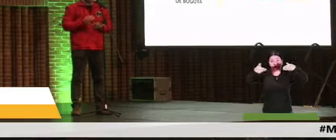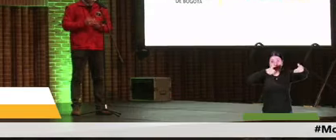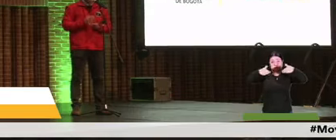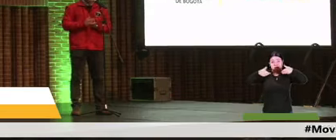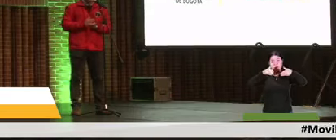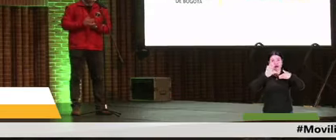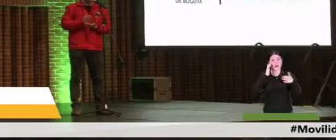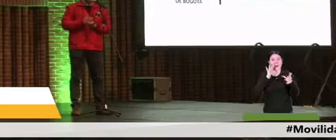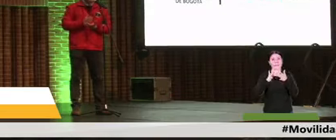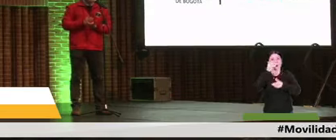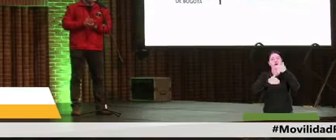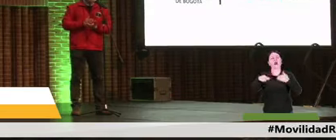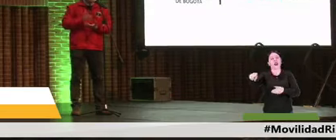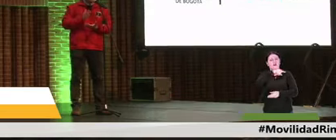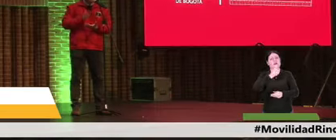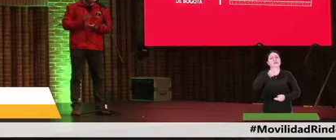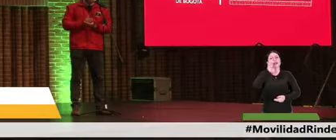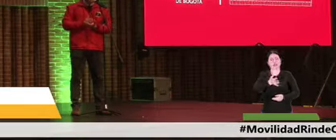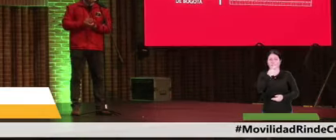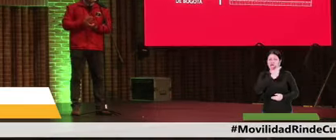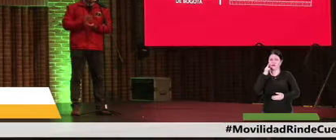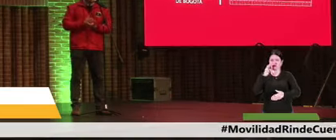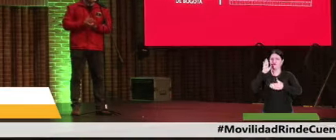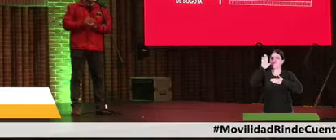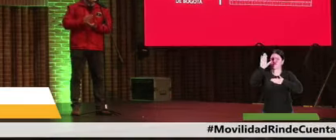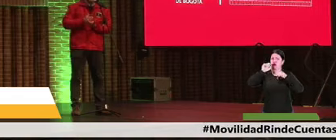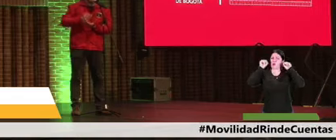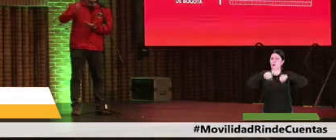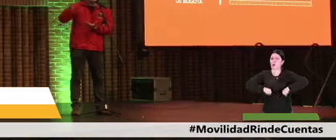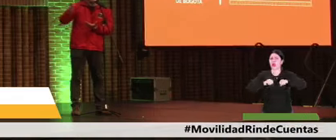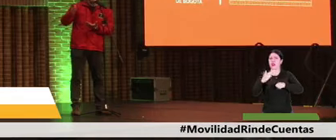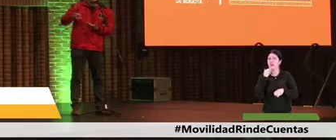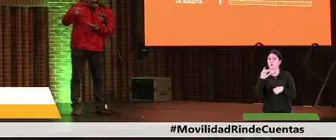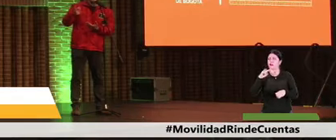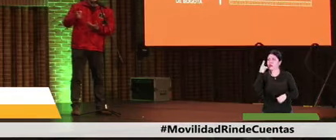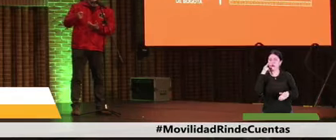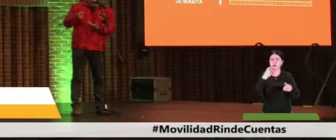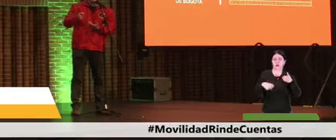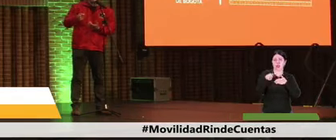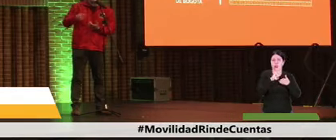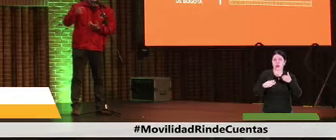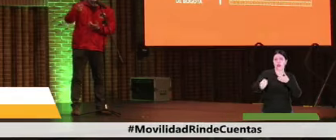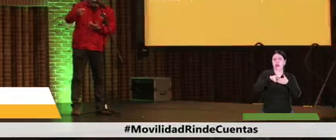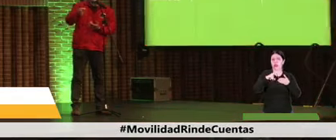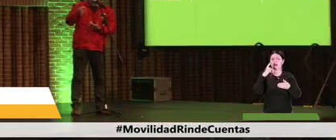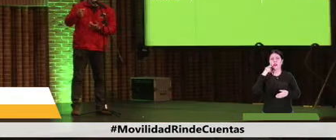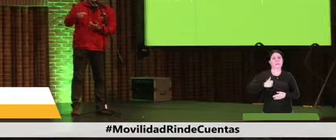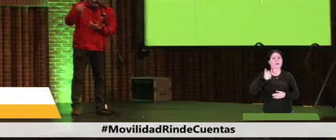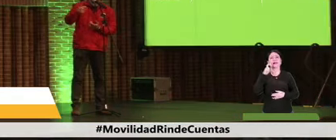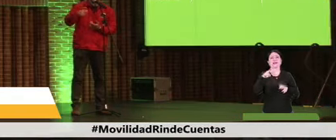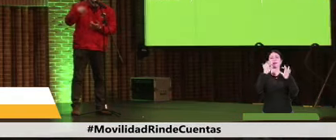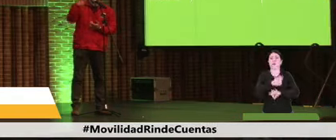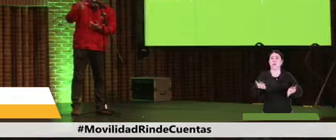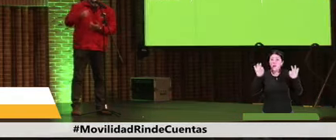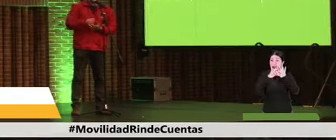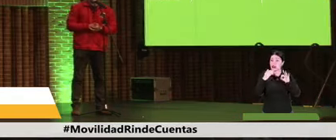se comprometen con un nivel máximo de evasión y de ahí en adelante tienen que pagar por cada